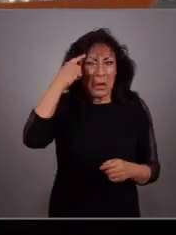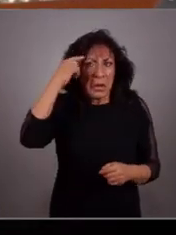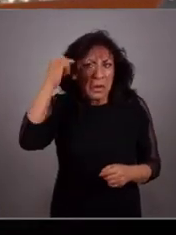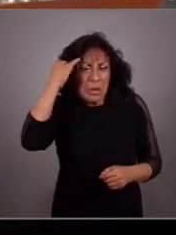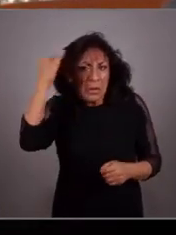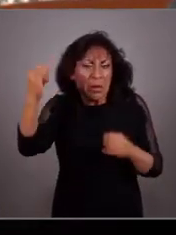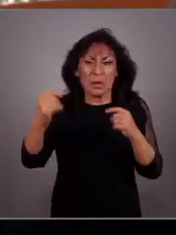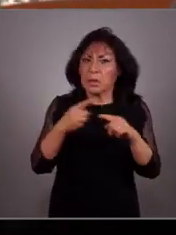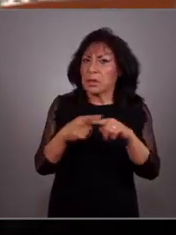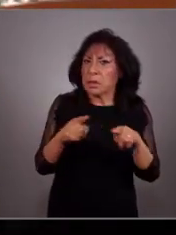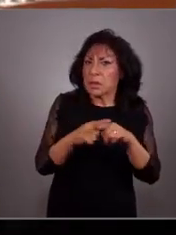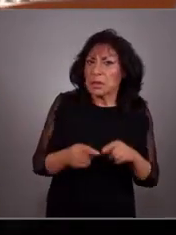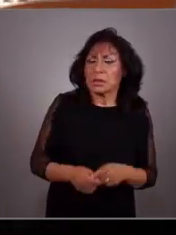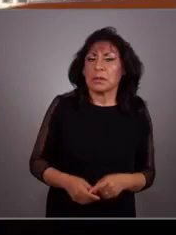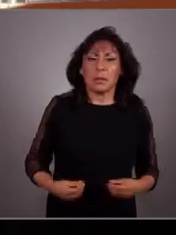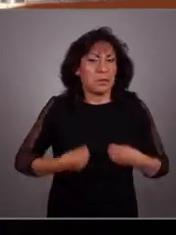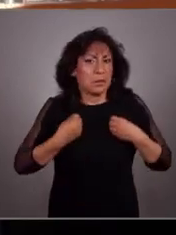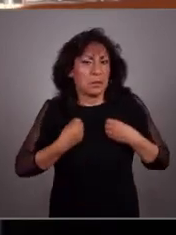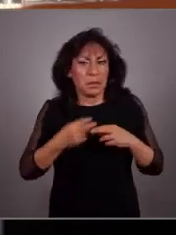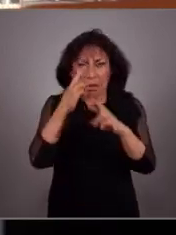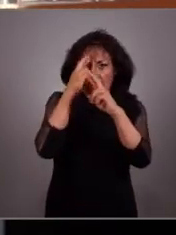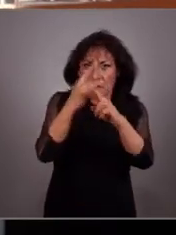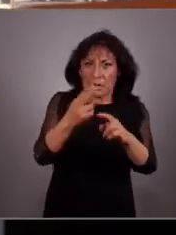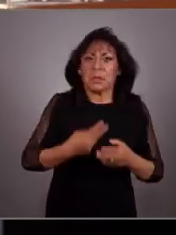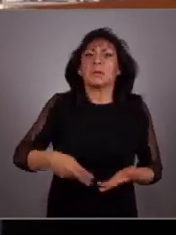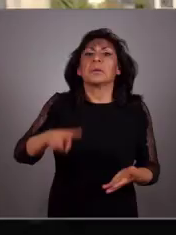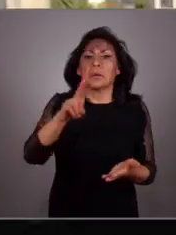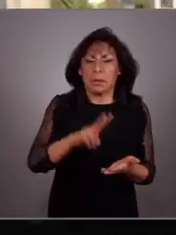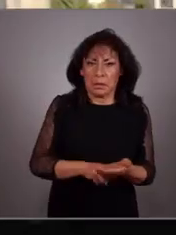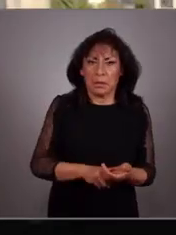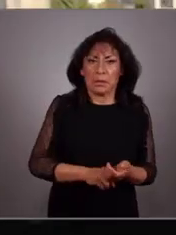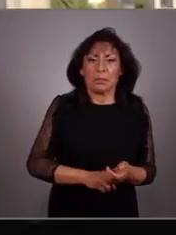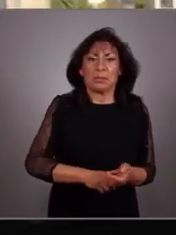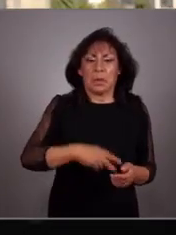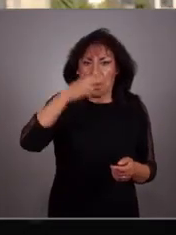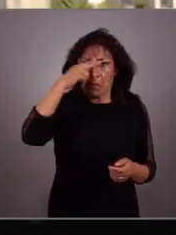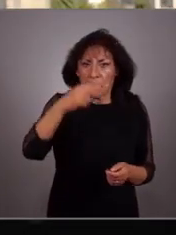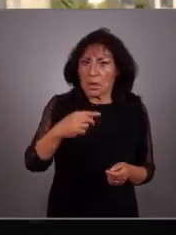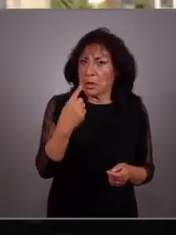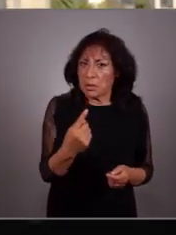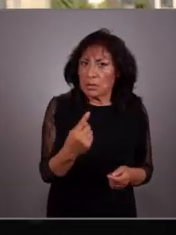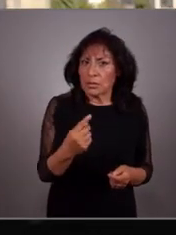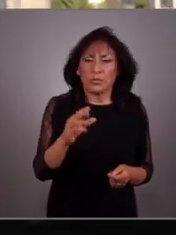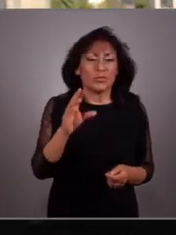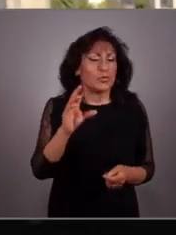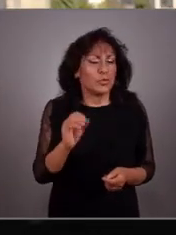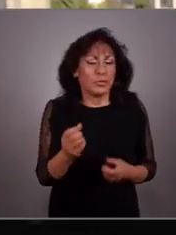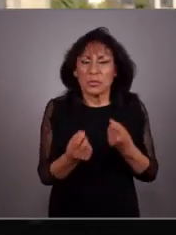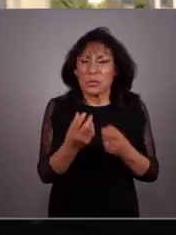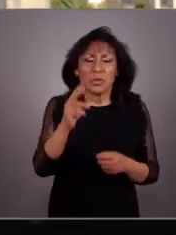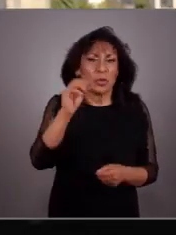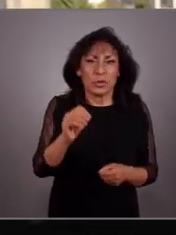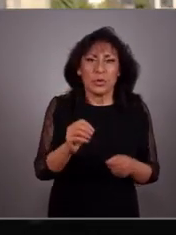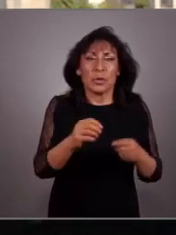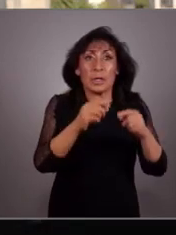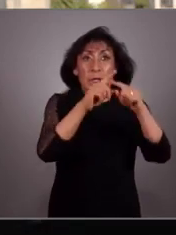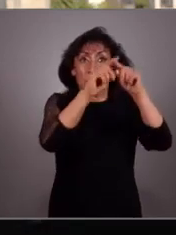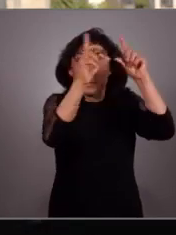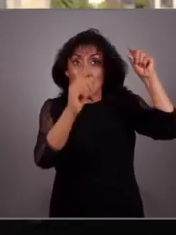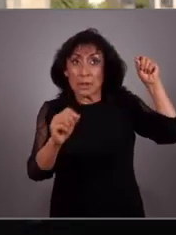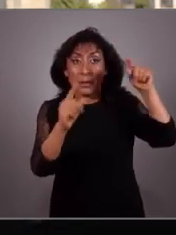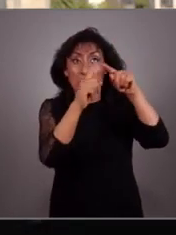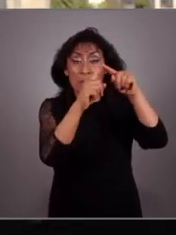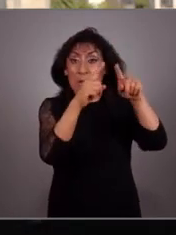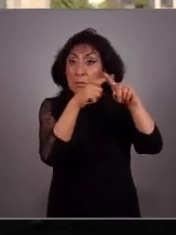que vivir, respetar y valorar nuestras diferencias. México no es de uno, ni es el país de unos. México